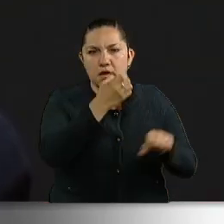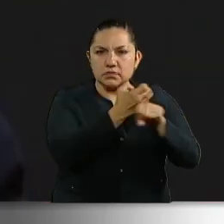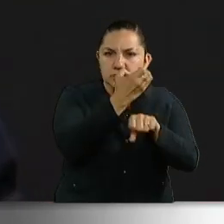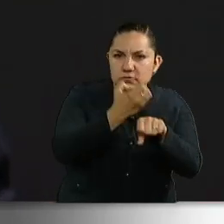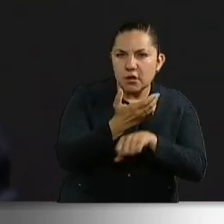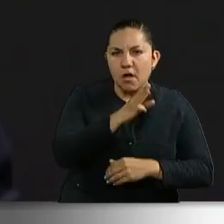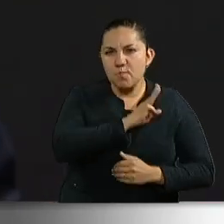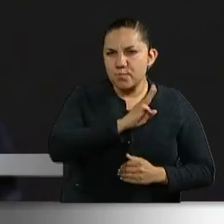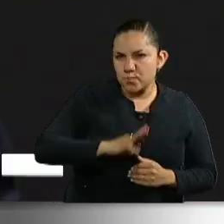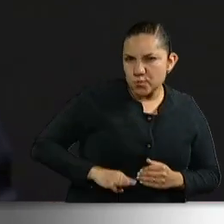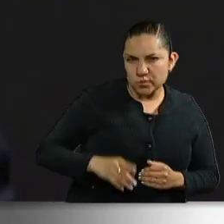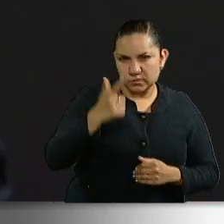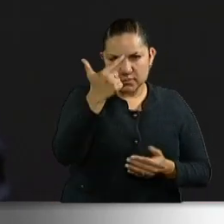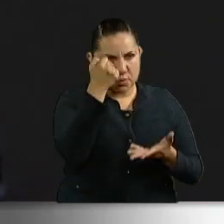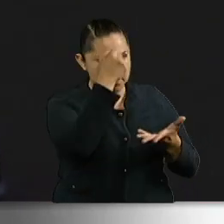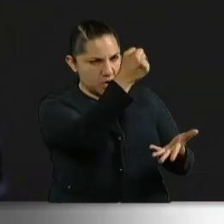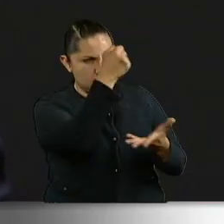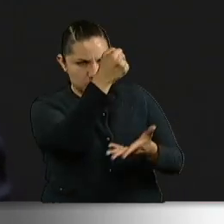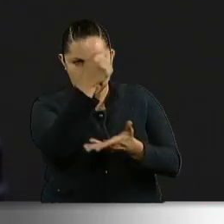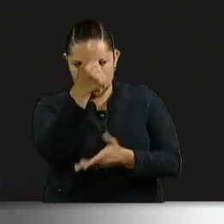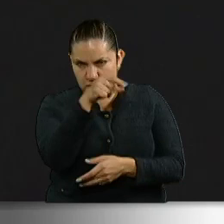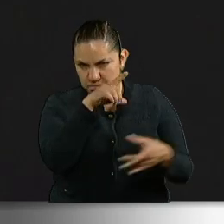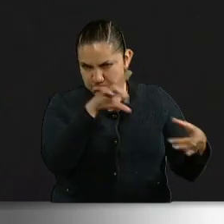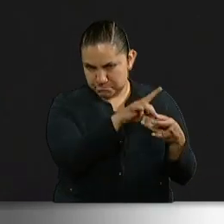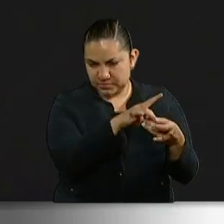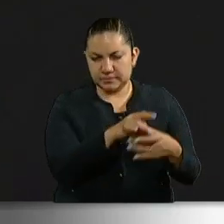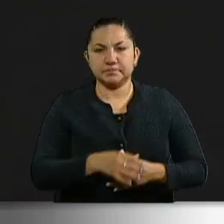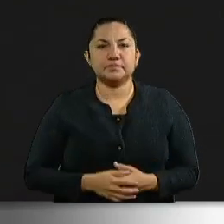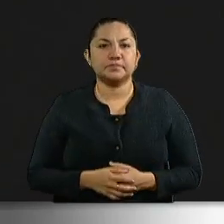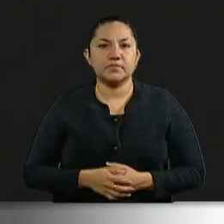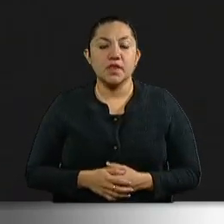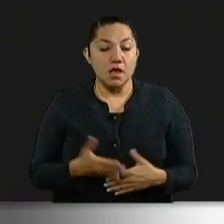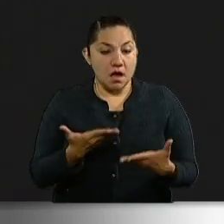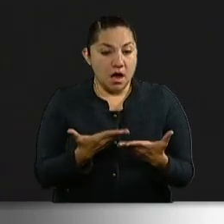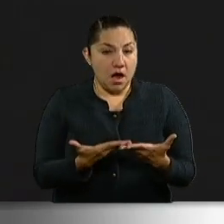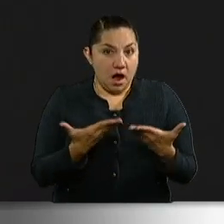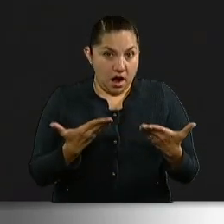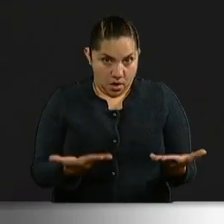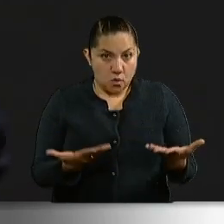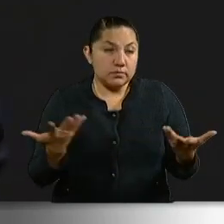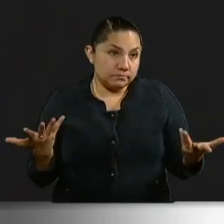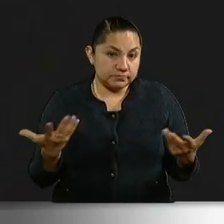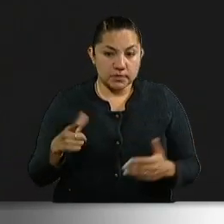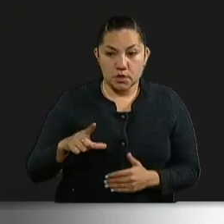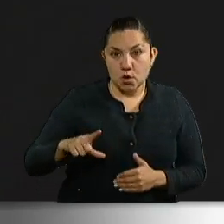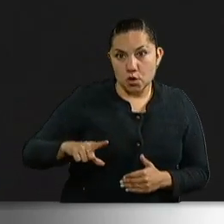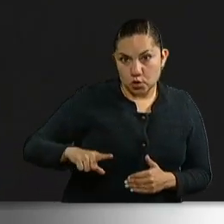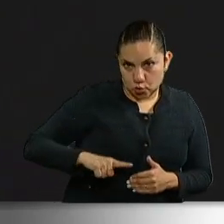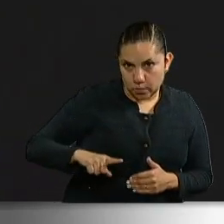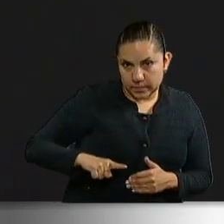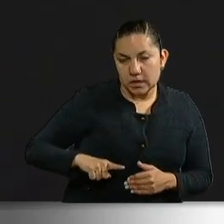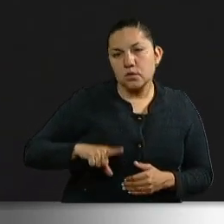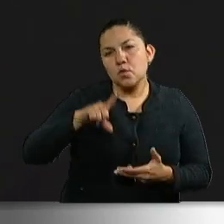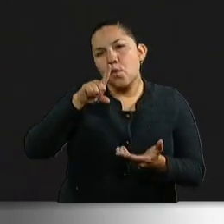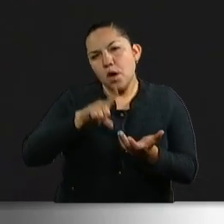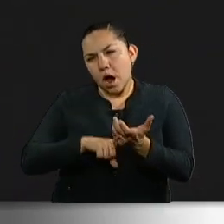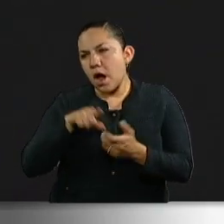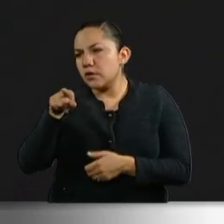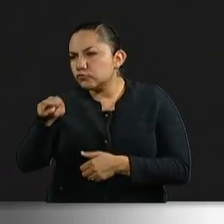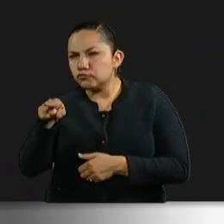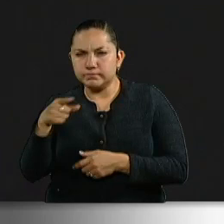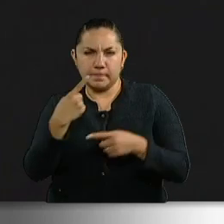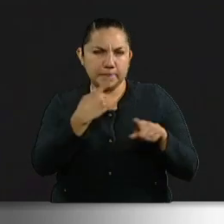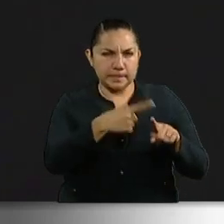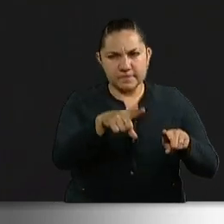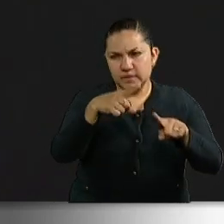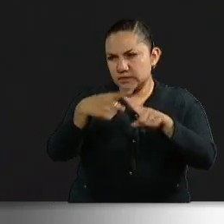Hoy, en el mosaico de gobiernos emanados de distintas plataformas políticas, lo más